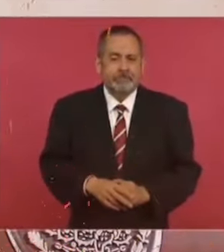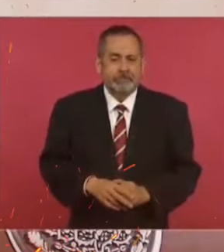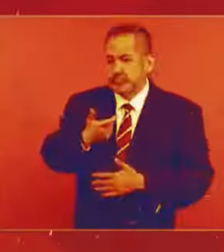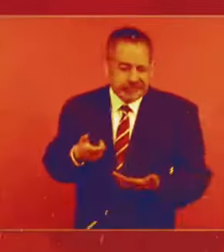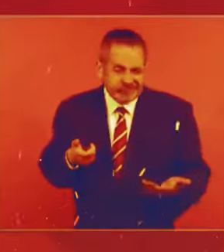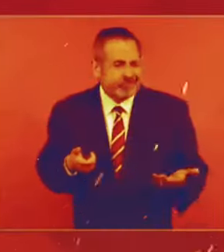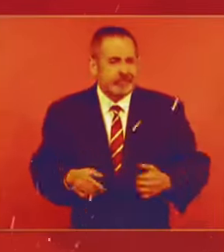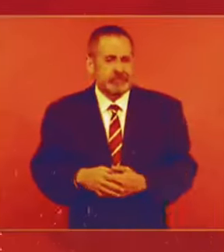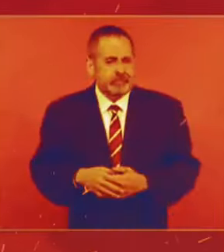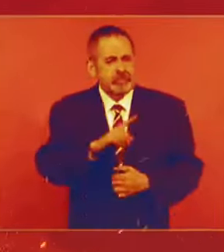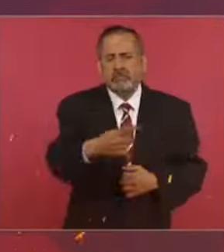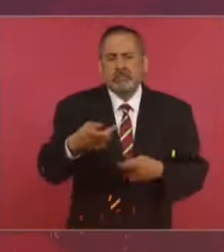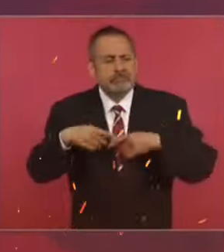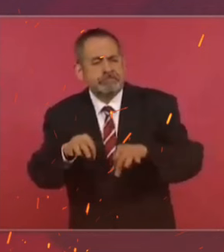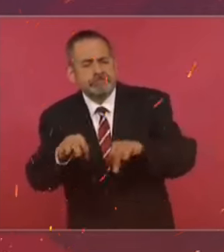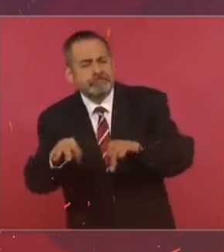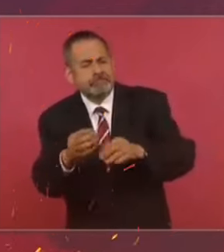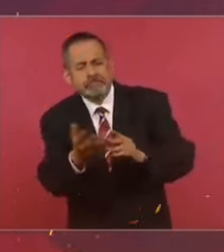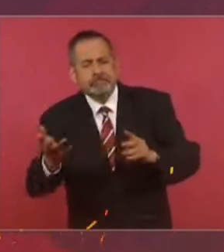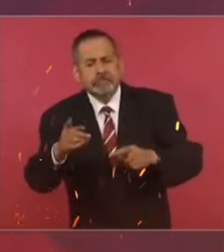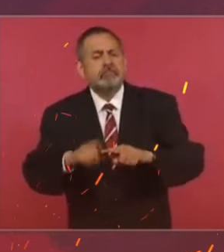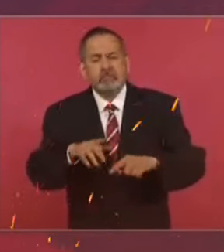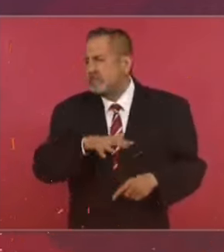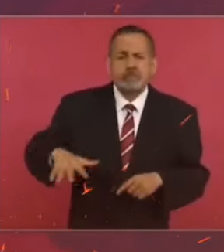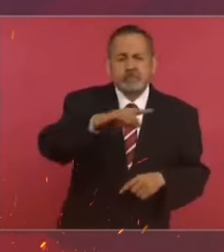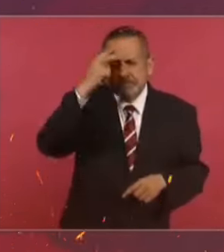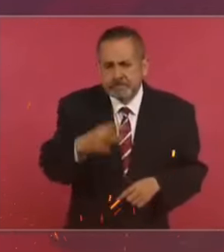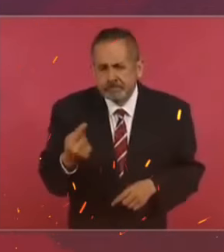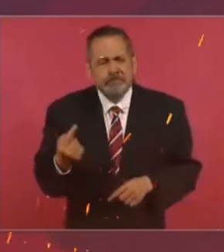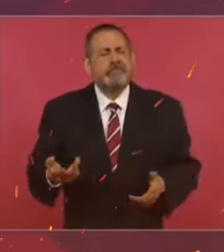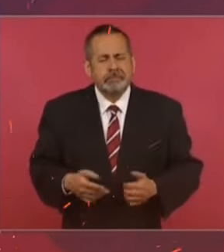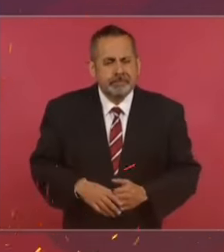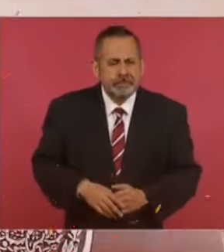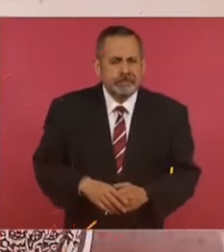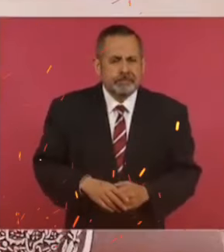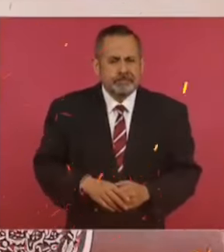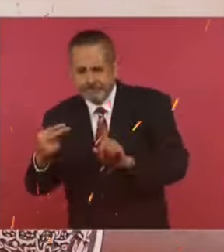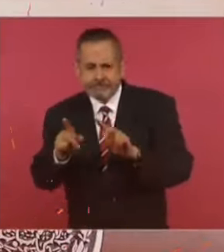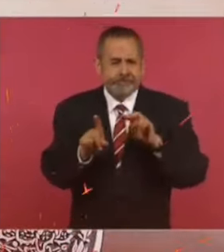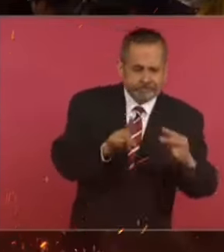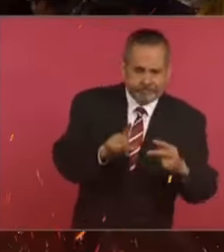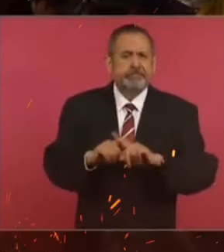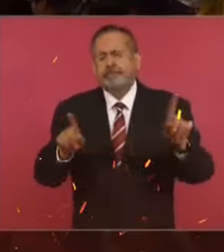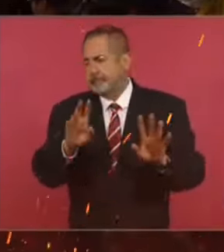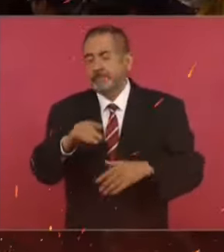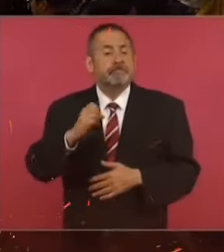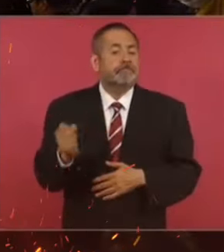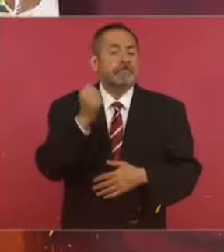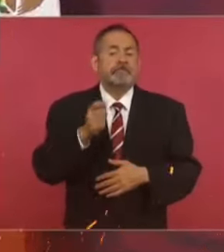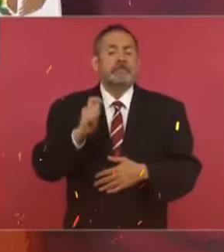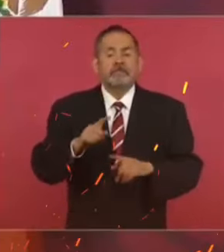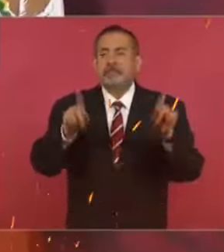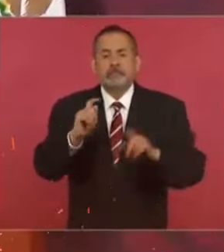lo merezco. Y los trabajadores, y el resto de los mexicanos. No está en la ley. Afortunadamente,